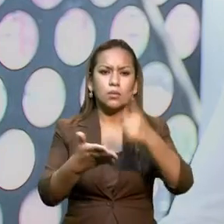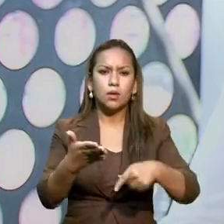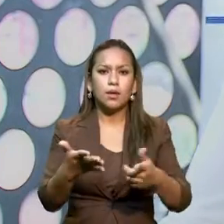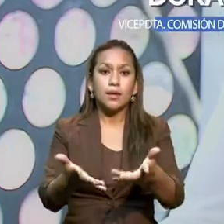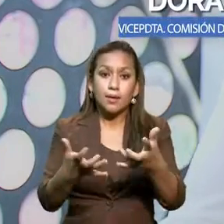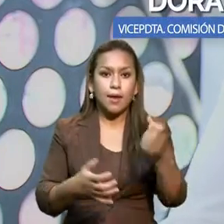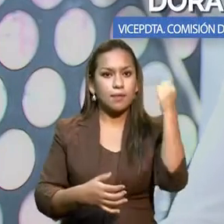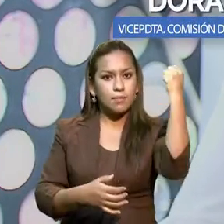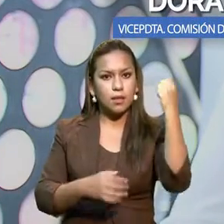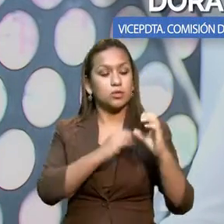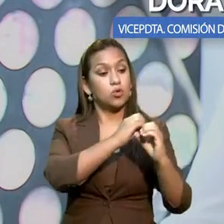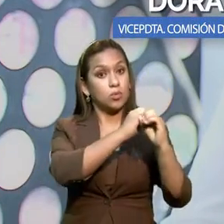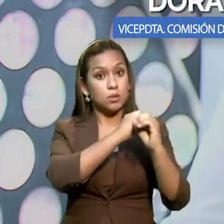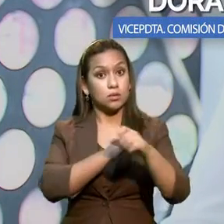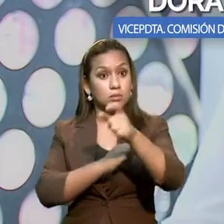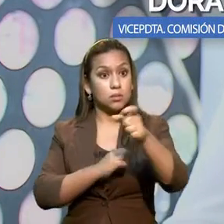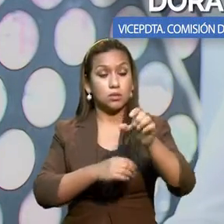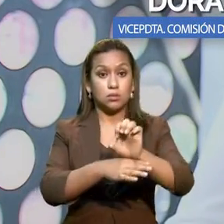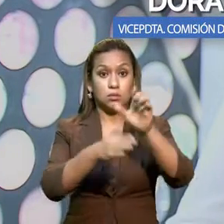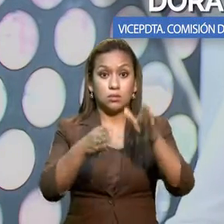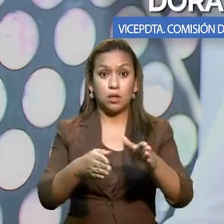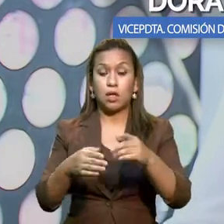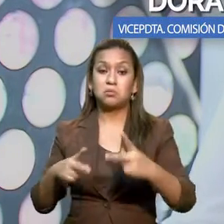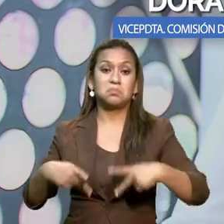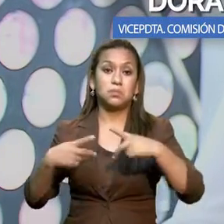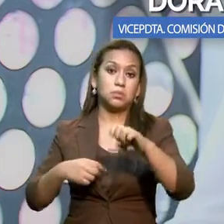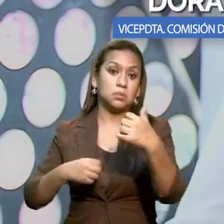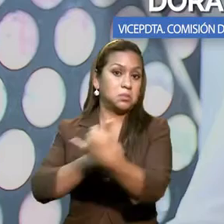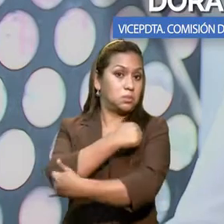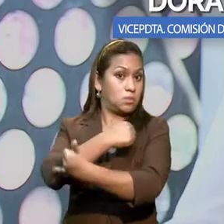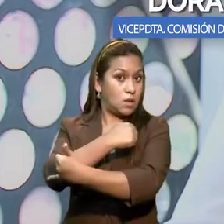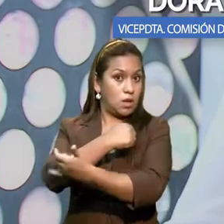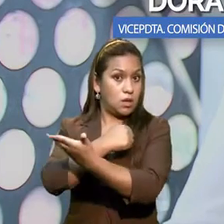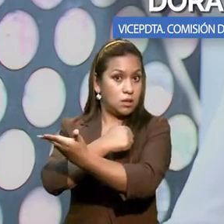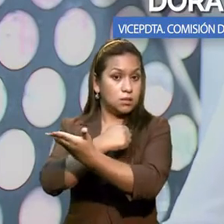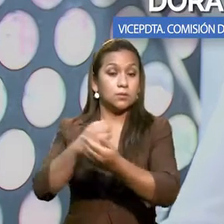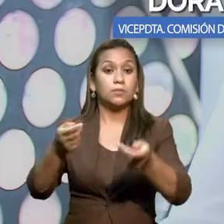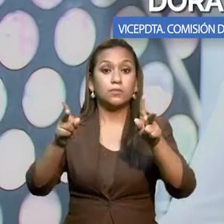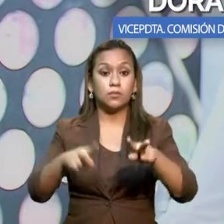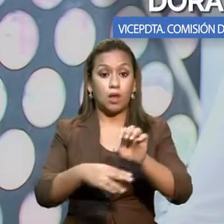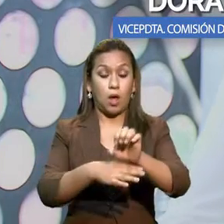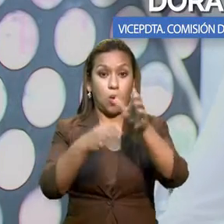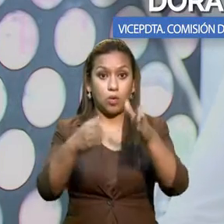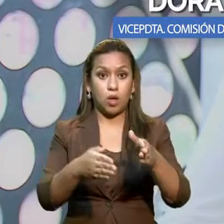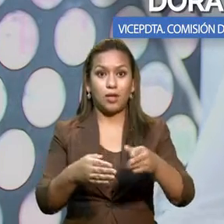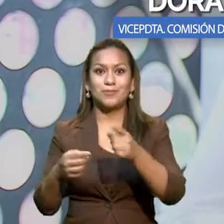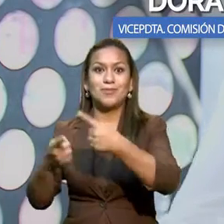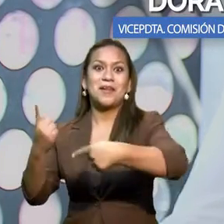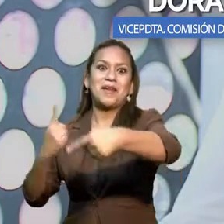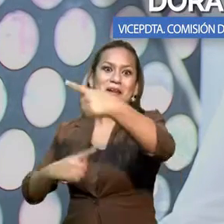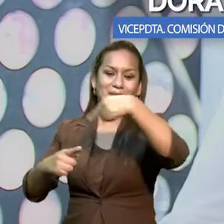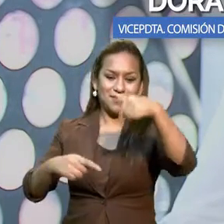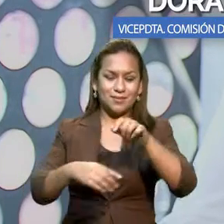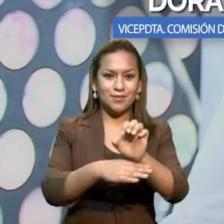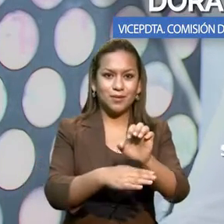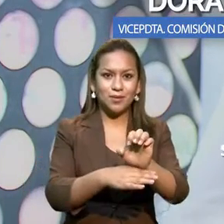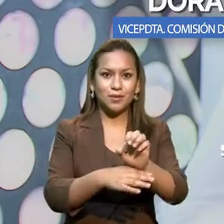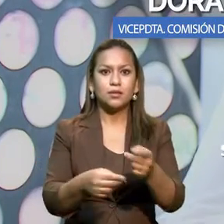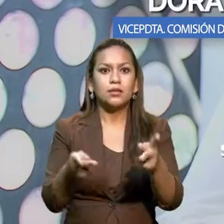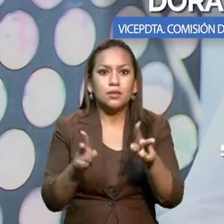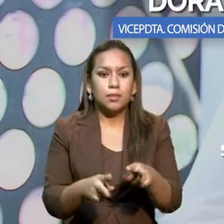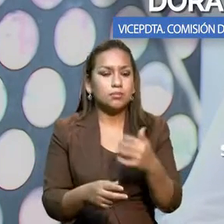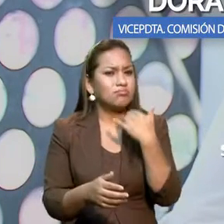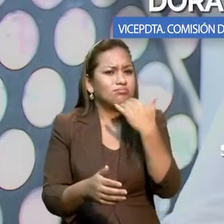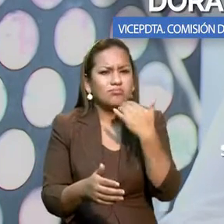Busca garantizar los derechos y las obligaciones de las personas ecuatorianas que residen en el exterior, de las personas ecuatorianas que retornan al país,